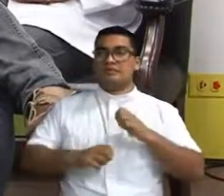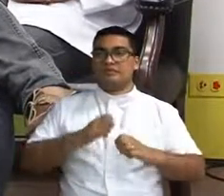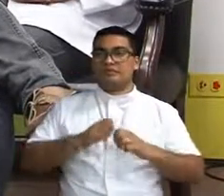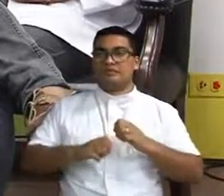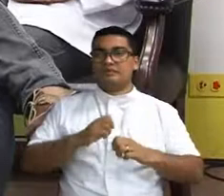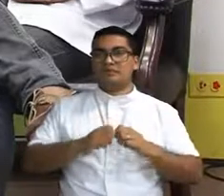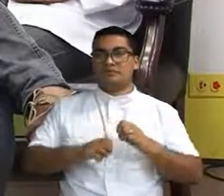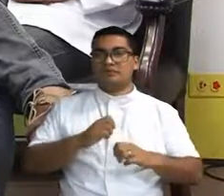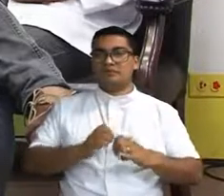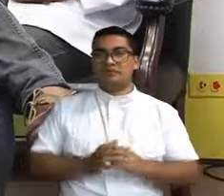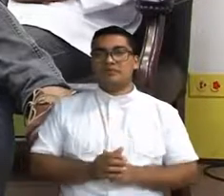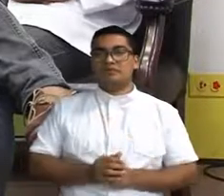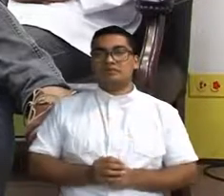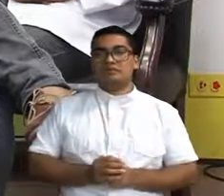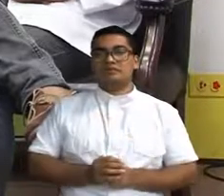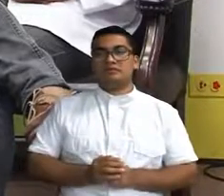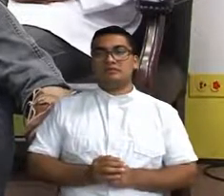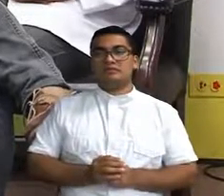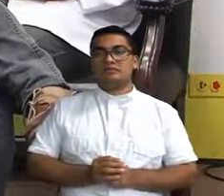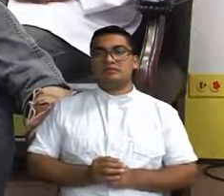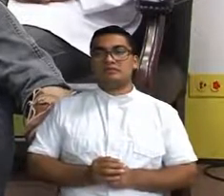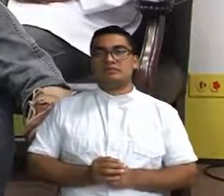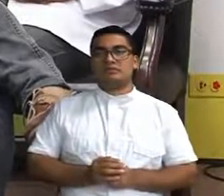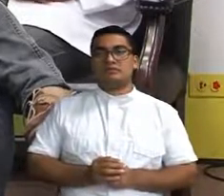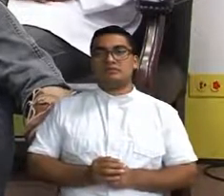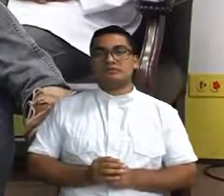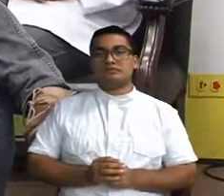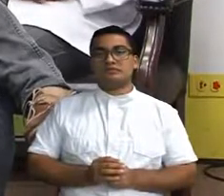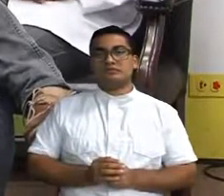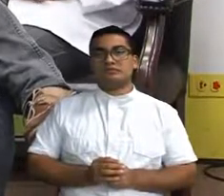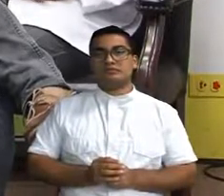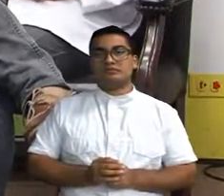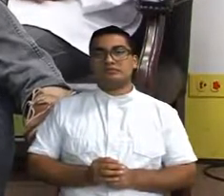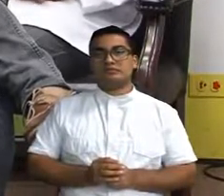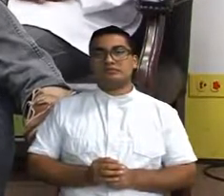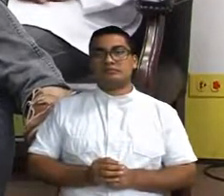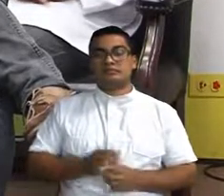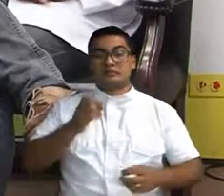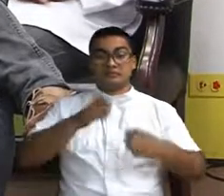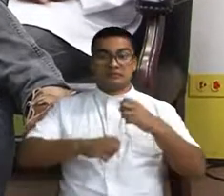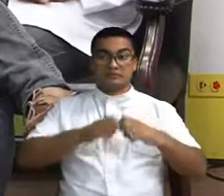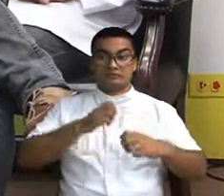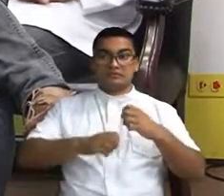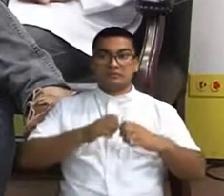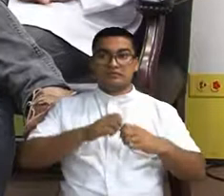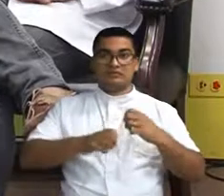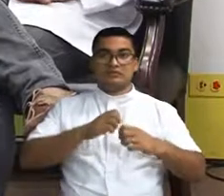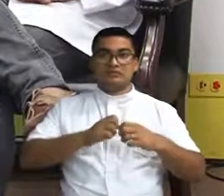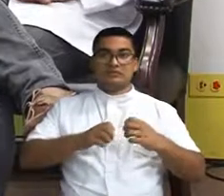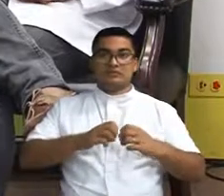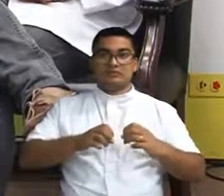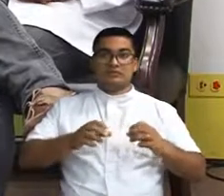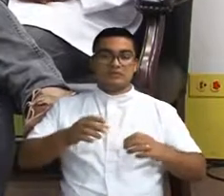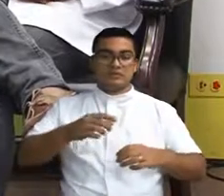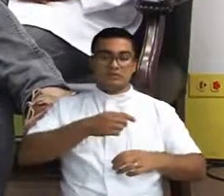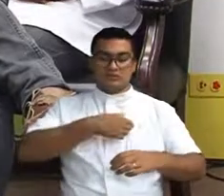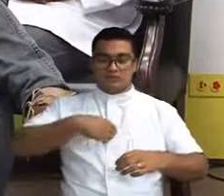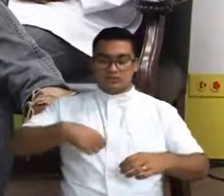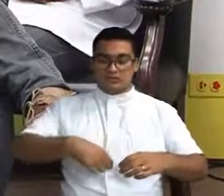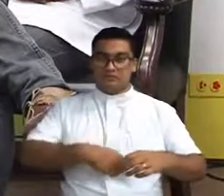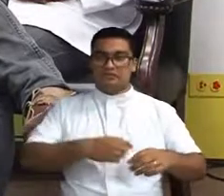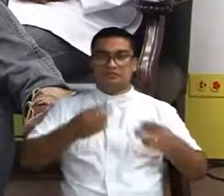tener estos tipos de ansiedad? En sí no hay como mucha afectación para los órganos, pero sí hay mucho